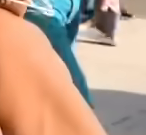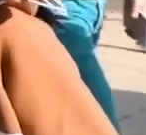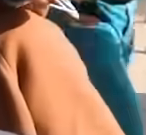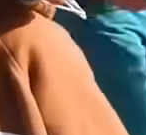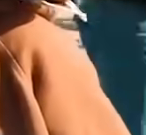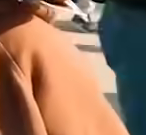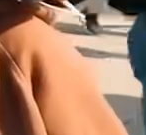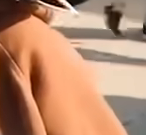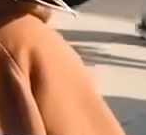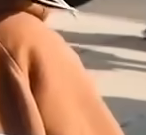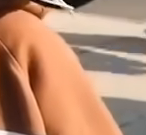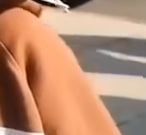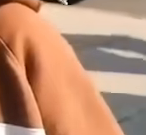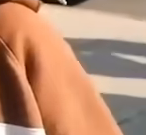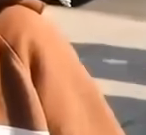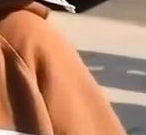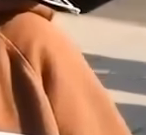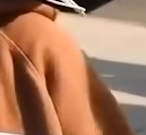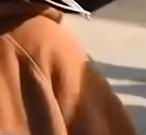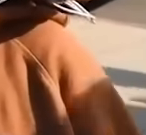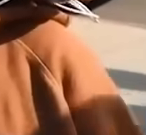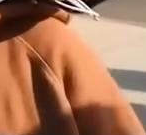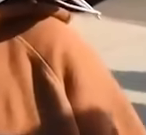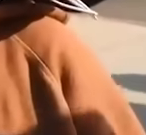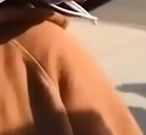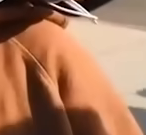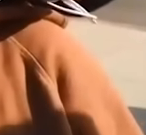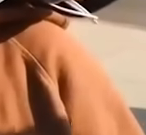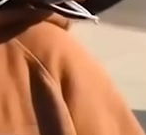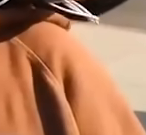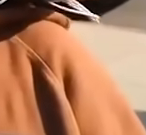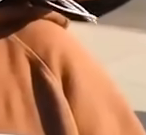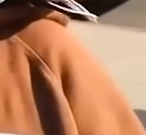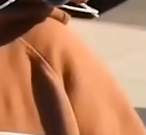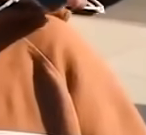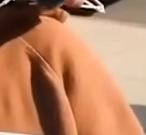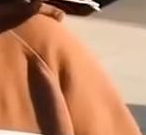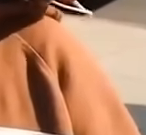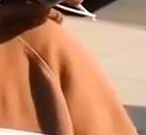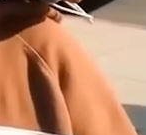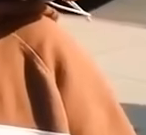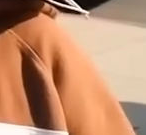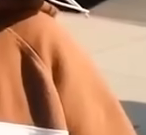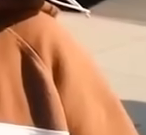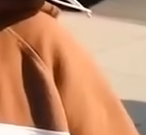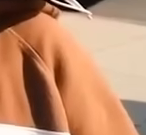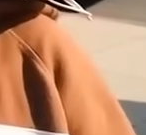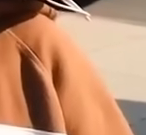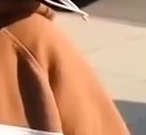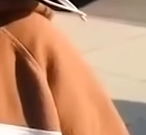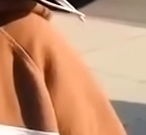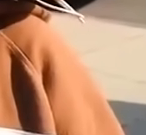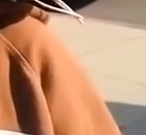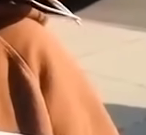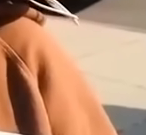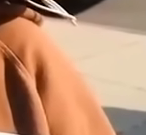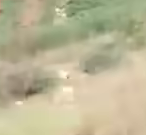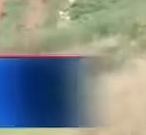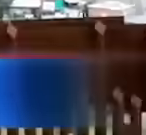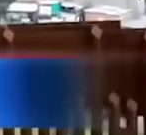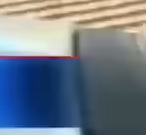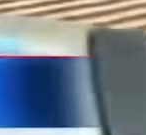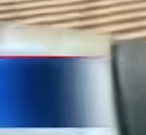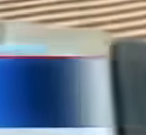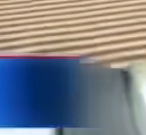Estados Unidos. Es duro. Es duro. Es duro porque tenemos 20 años de no ver a nuestros